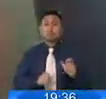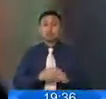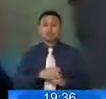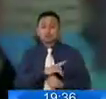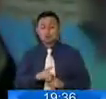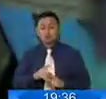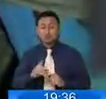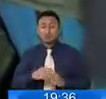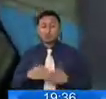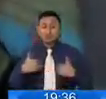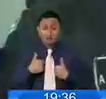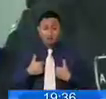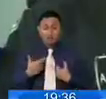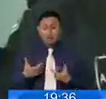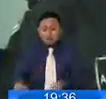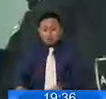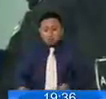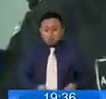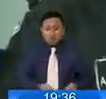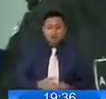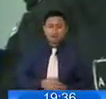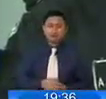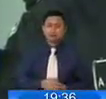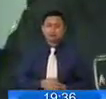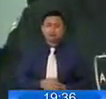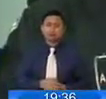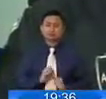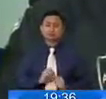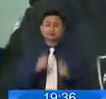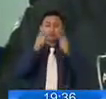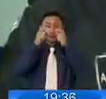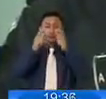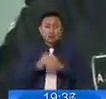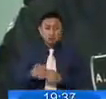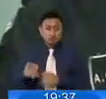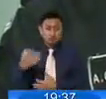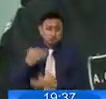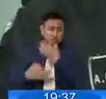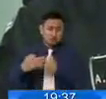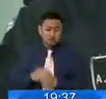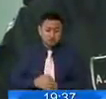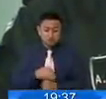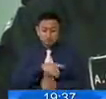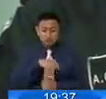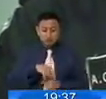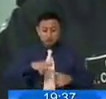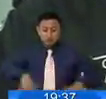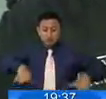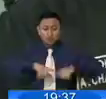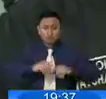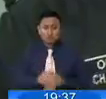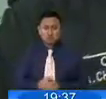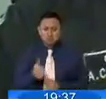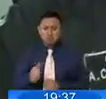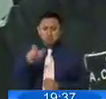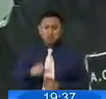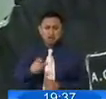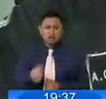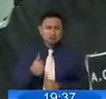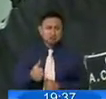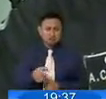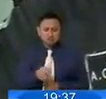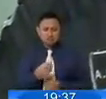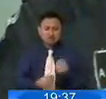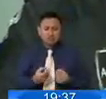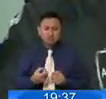se hicieron cargo de las reses. Tomó contacto con el fiscal de turno, indicó que, como es aquí en el sector, que moradores mismos vean lo que